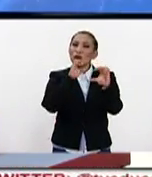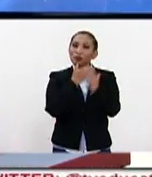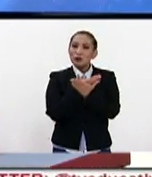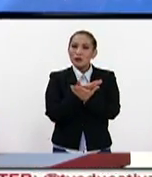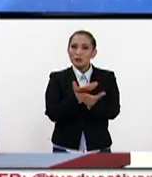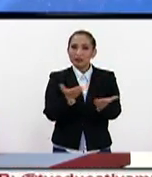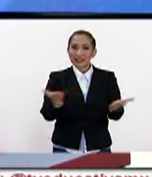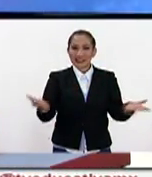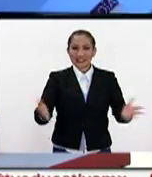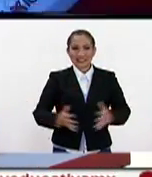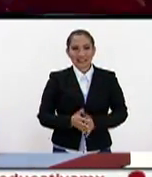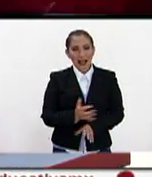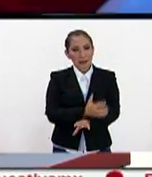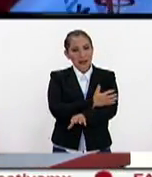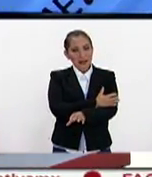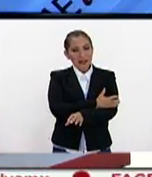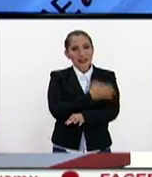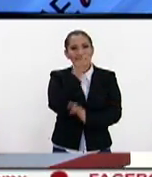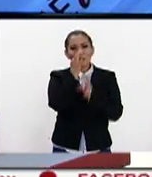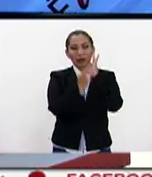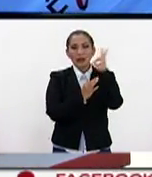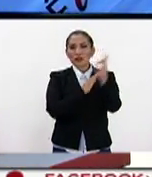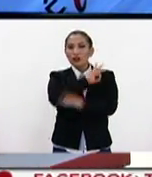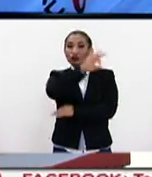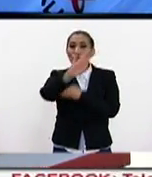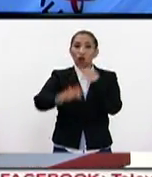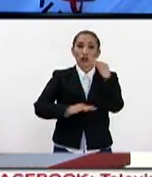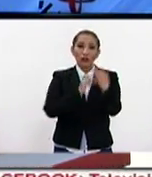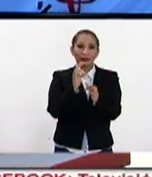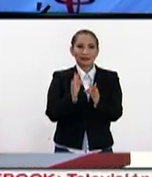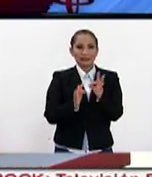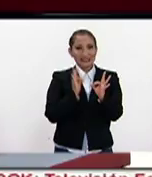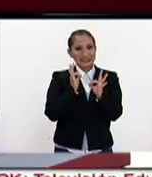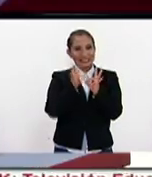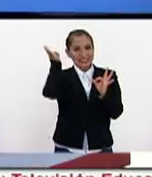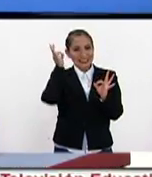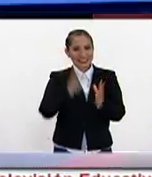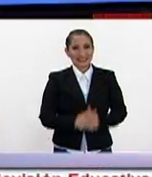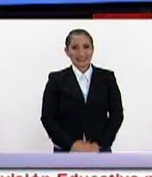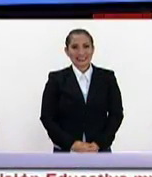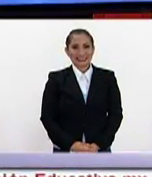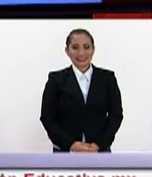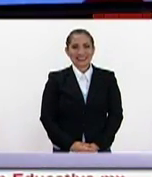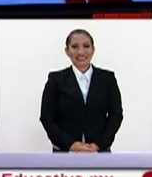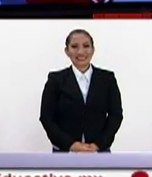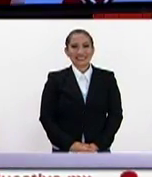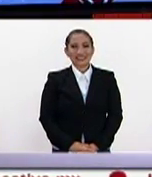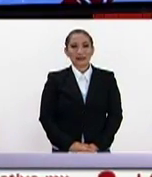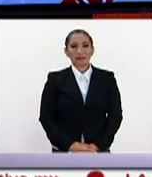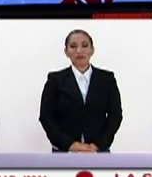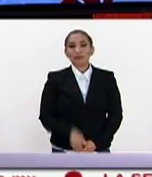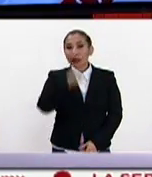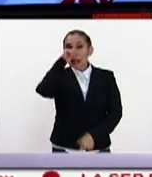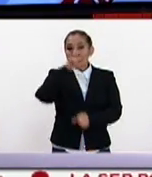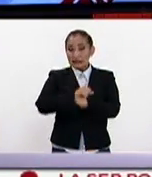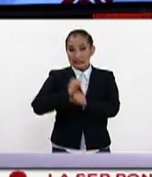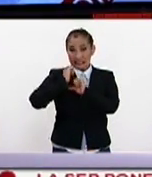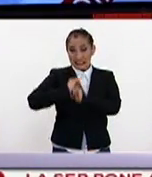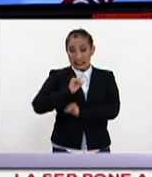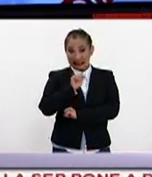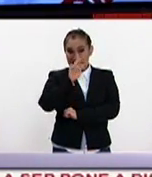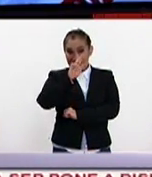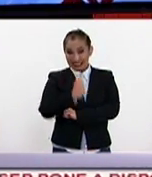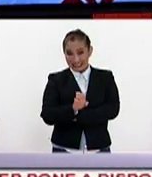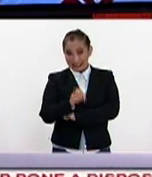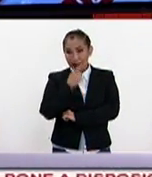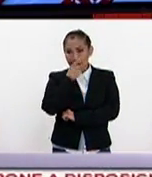comunicarnos también con ustedes. Acompáñenos, este es su informativo, le tenemos la noticia al día. El secretario de Relaciones Exteriores,